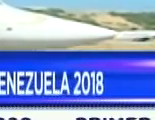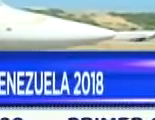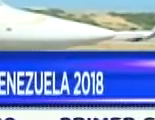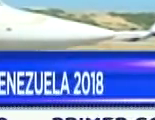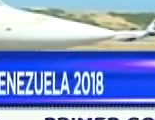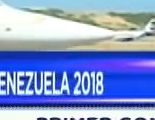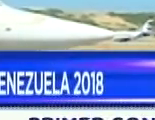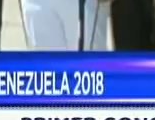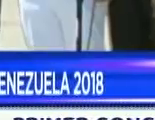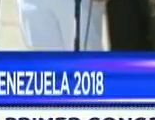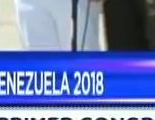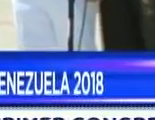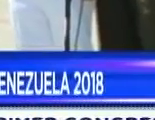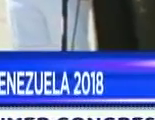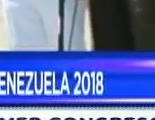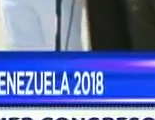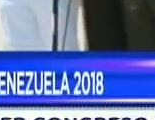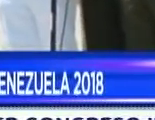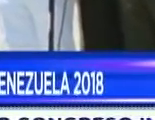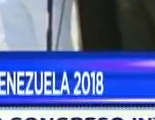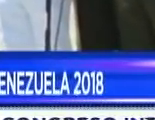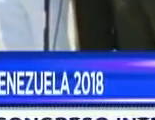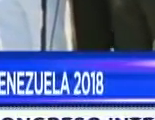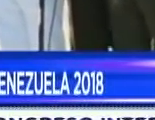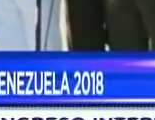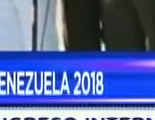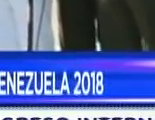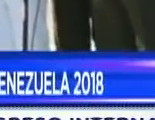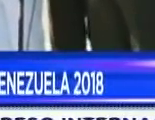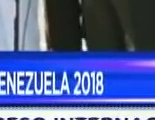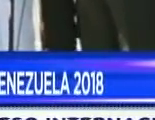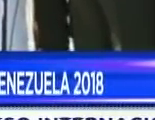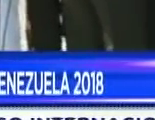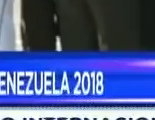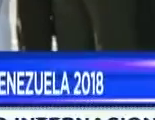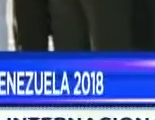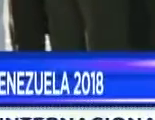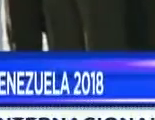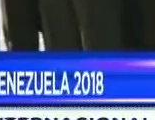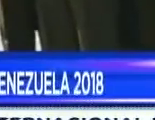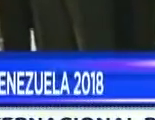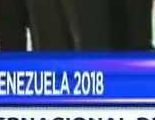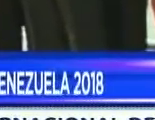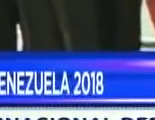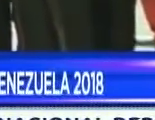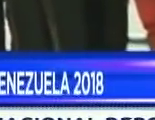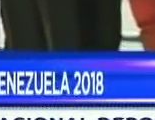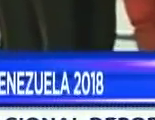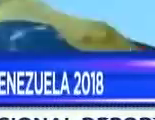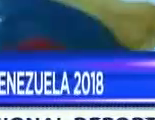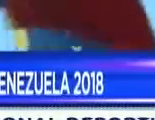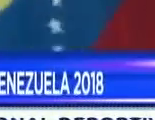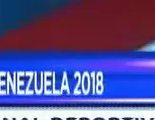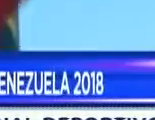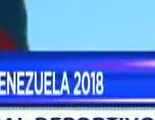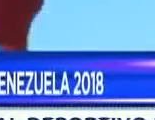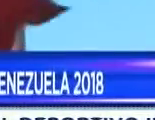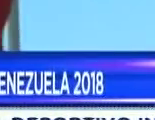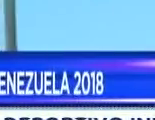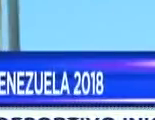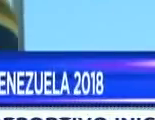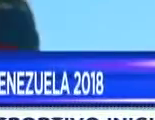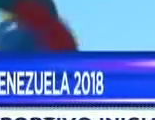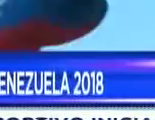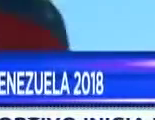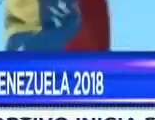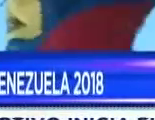Las relaciones Rusia-Venezuela han venido construyéndose sobre cimientos